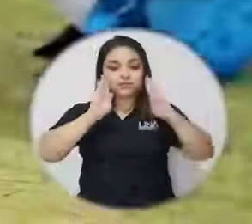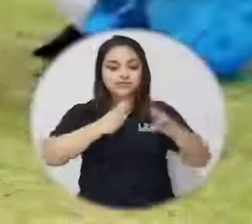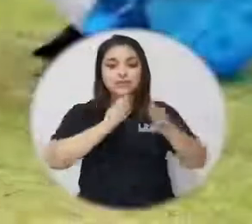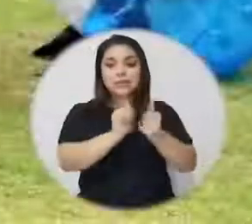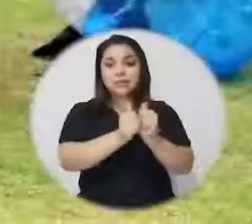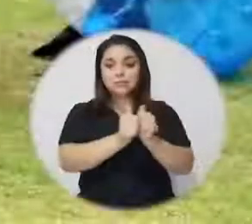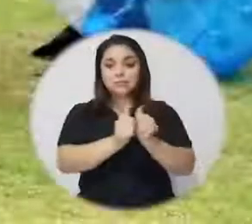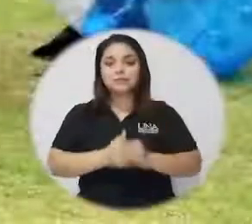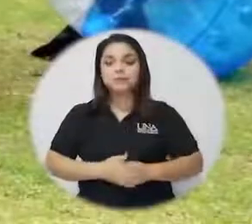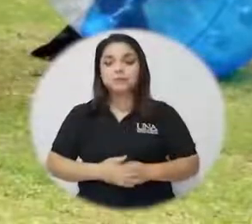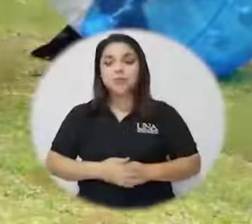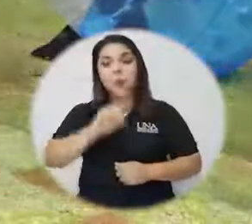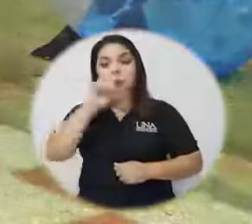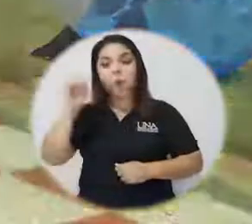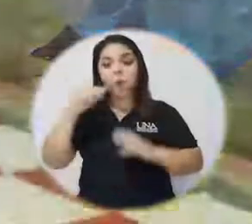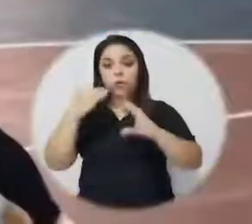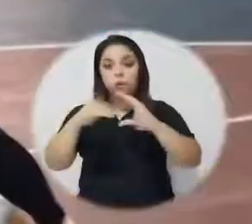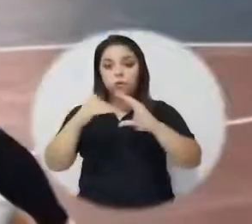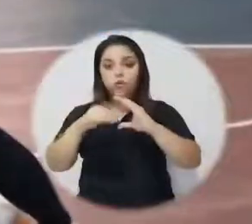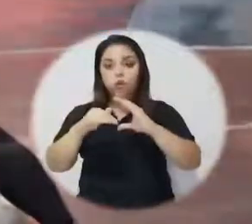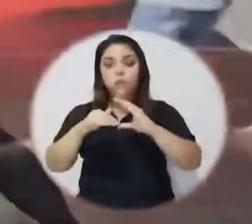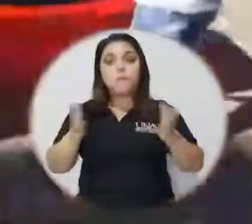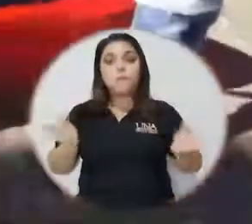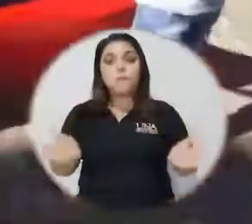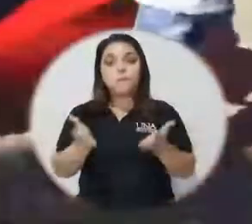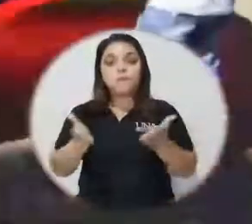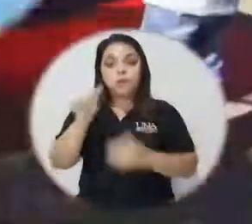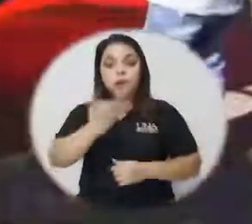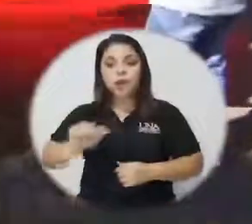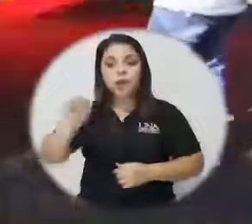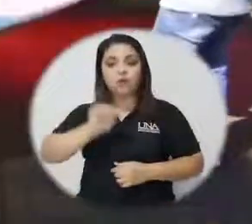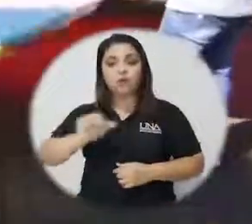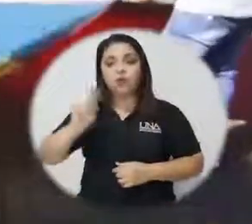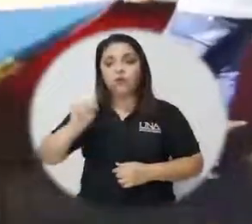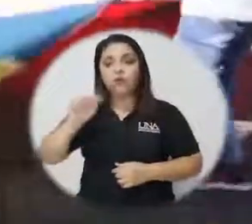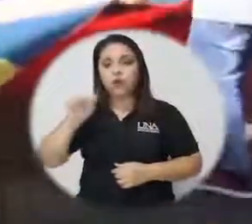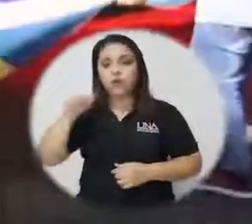2277-3239 para deportes, o al correo electrónico